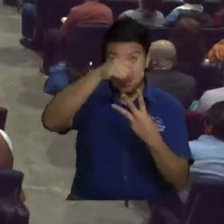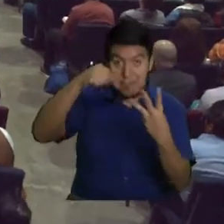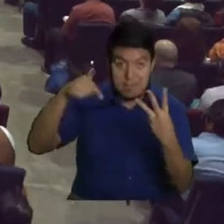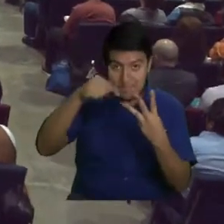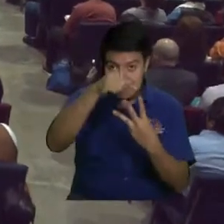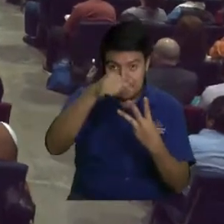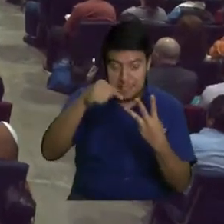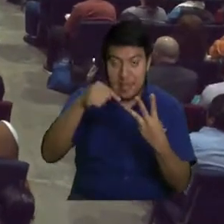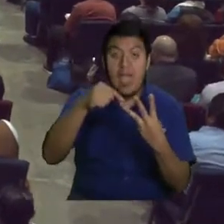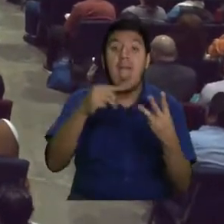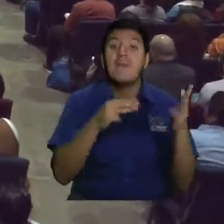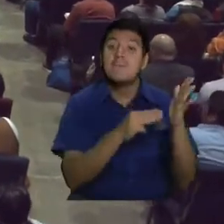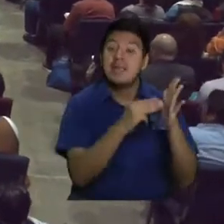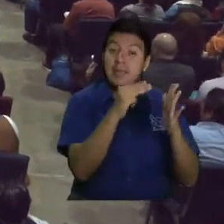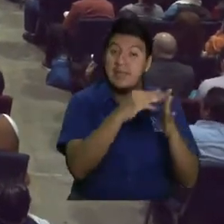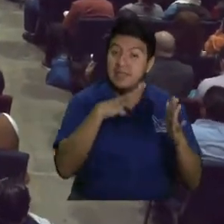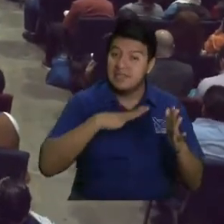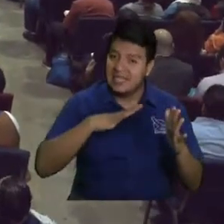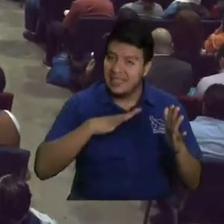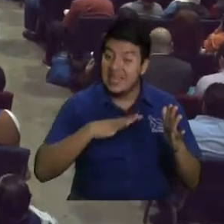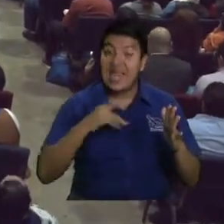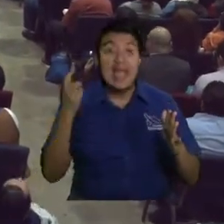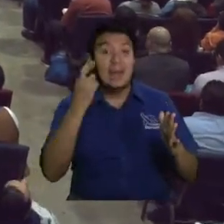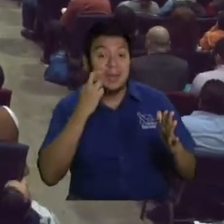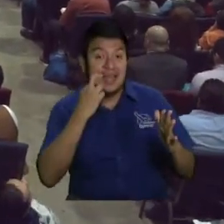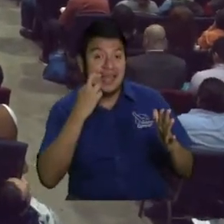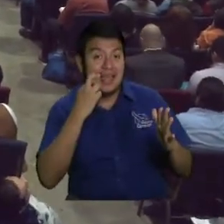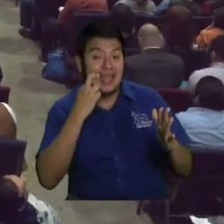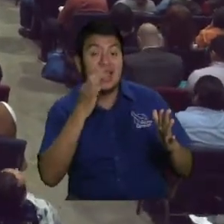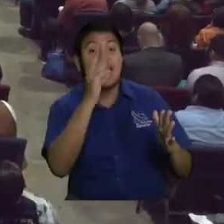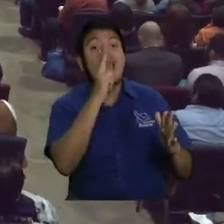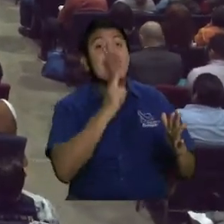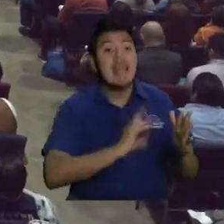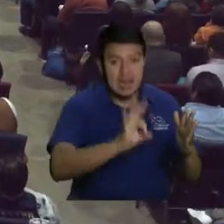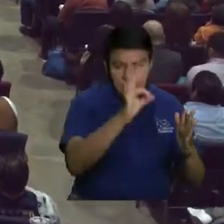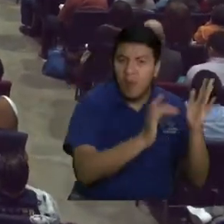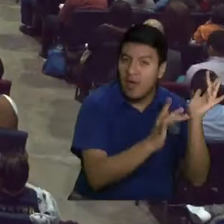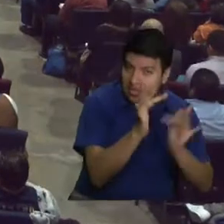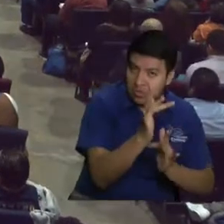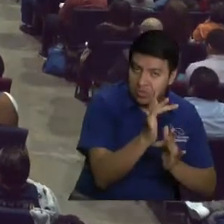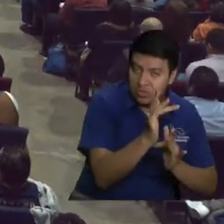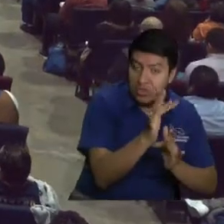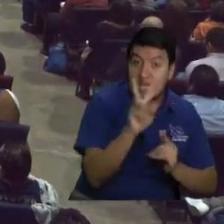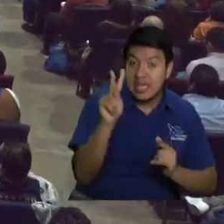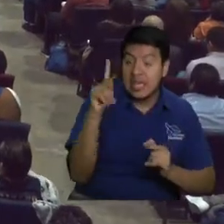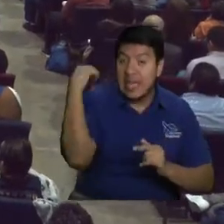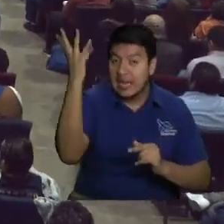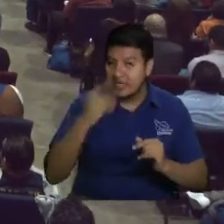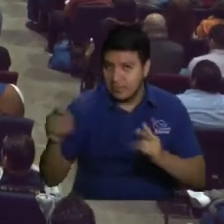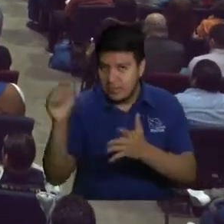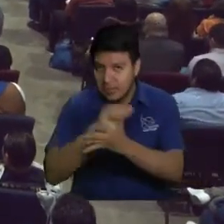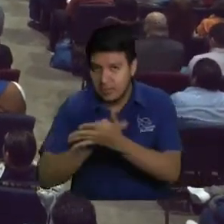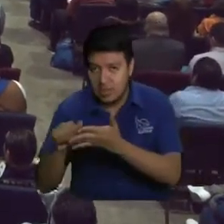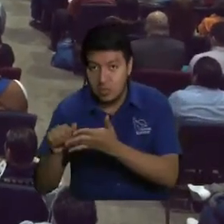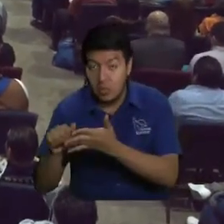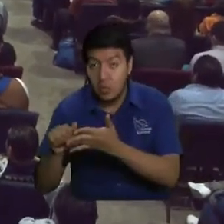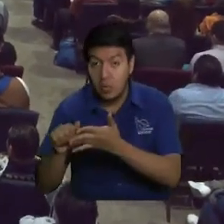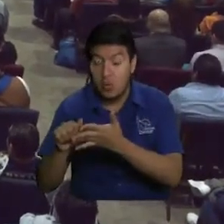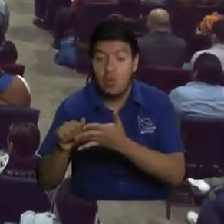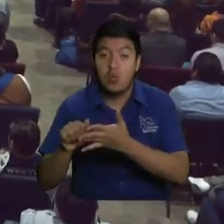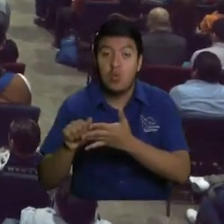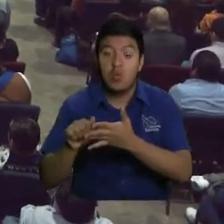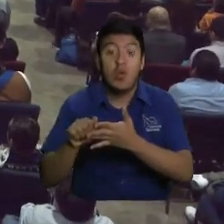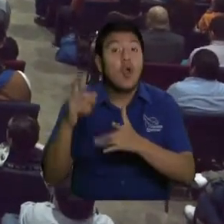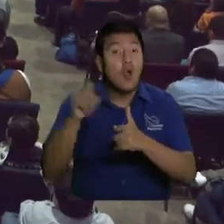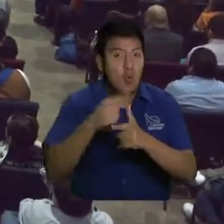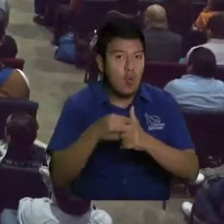habla del gran galardón que tienen aquellos que cumplen el mandamiento del Señor. Entonces, cuando el Señor